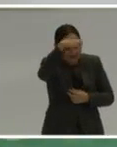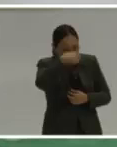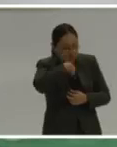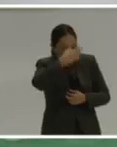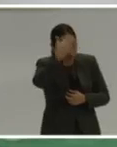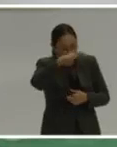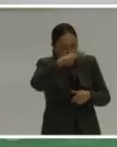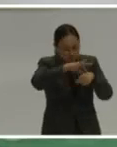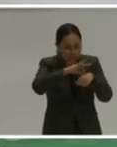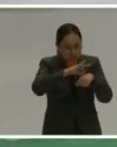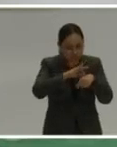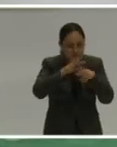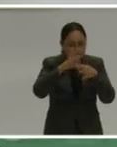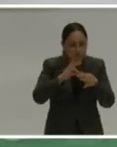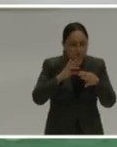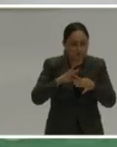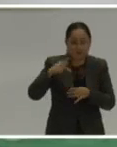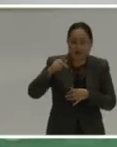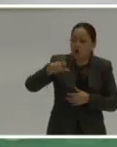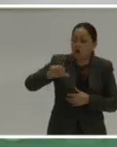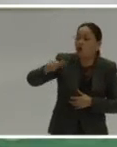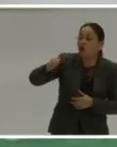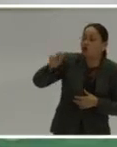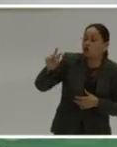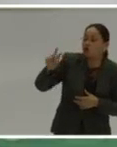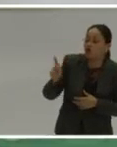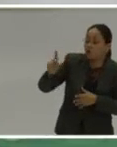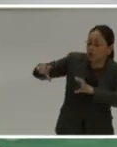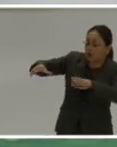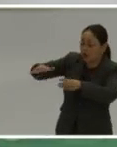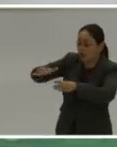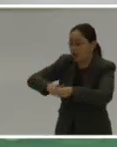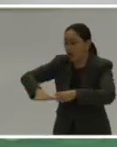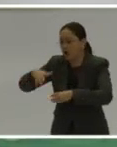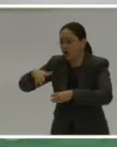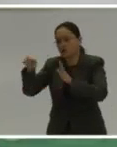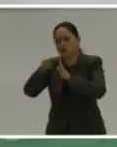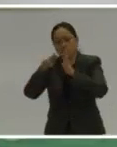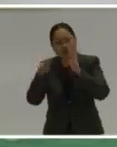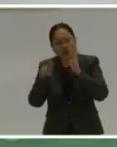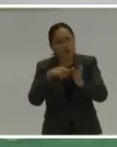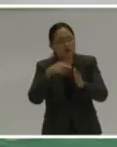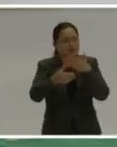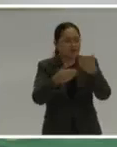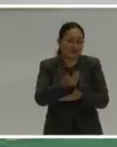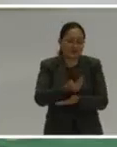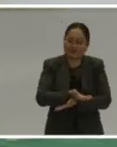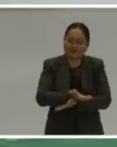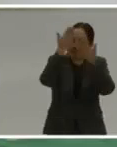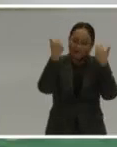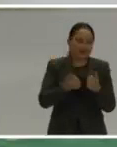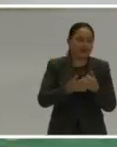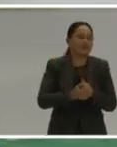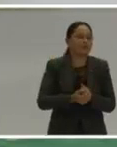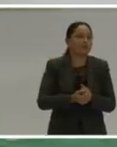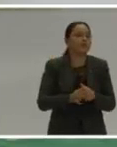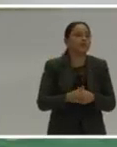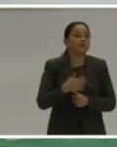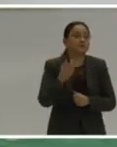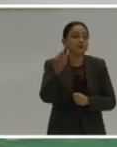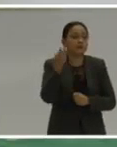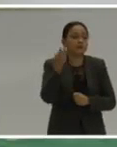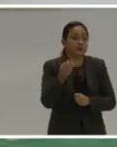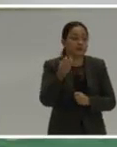pueblo y son como 34 pueblos. De cómo son sus normas y procedimientos propios. Entonces, es que